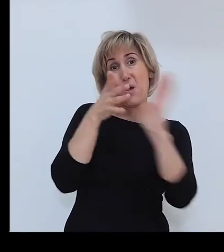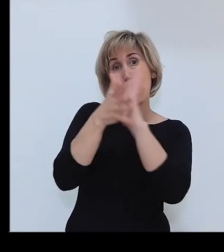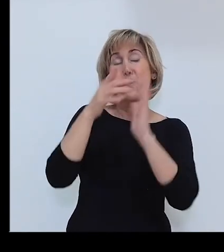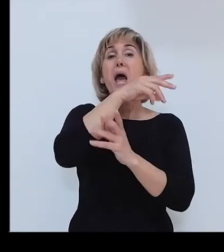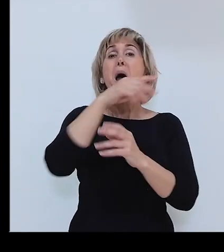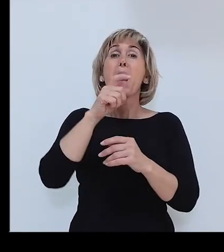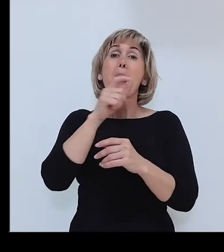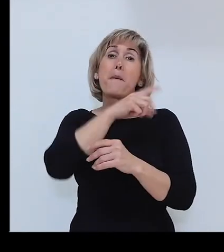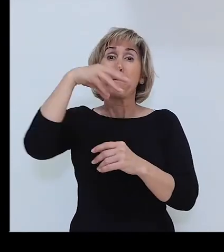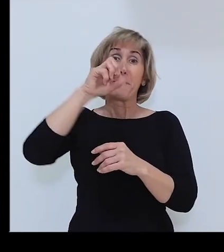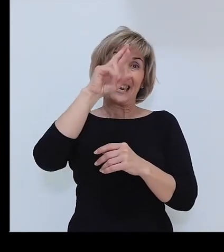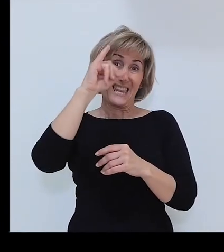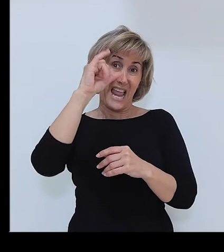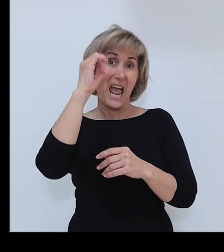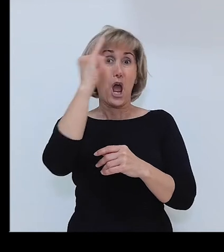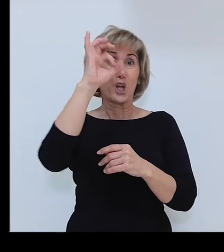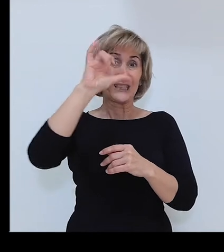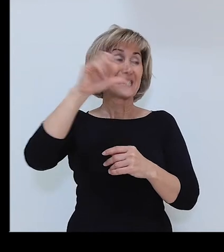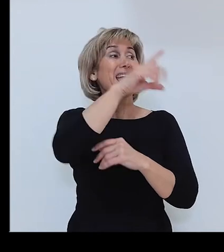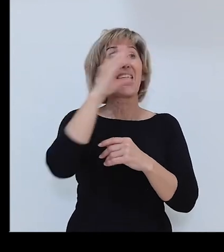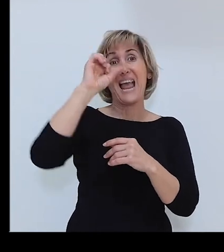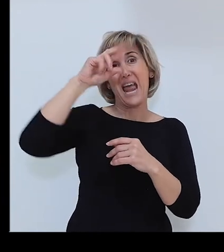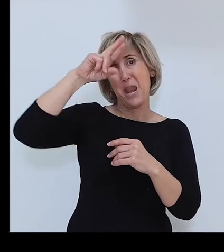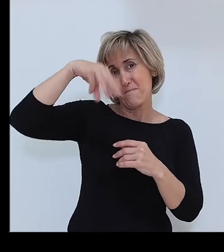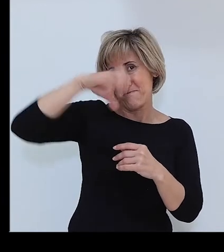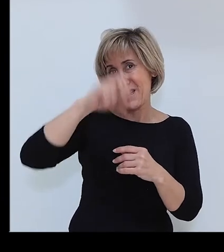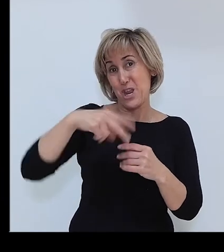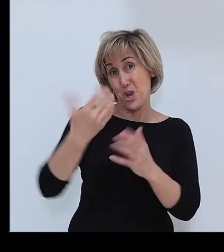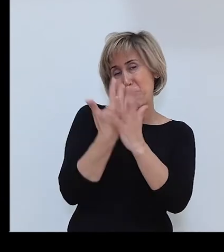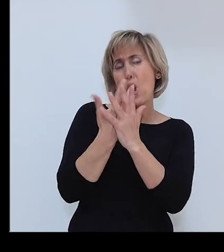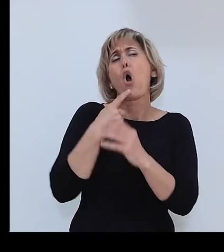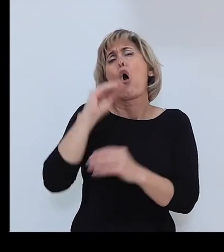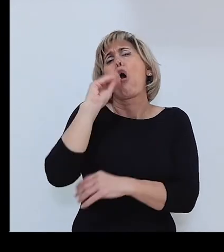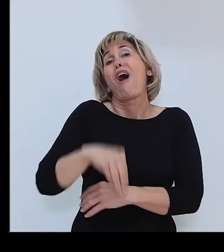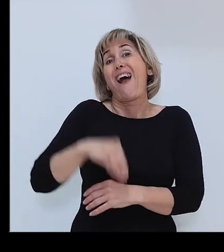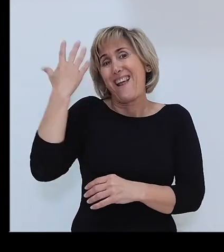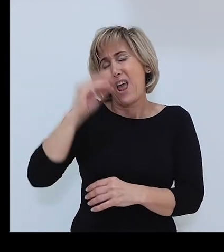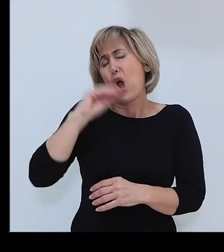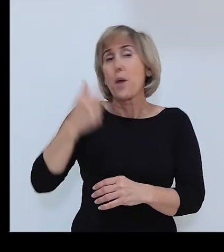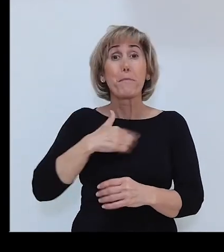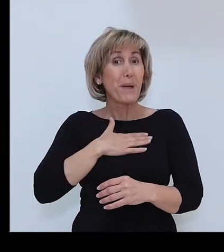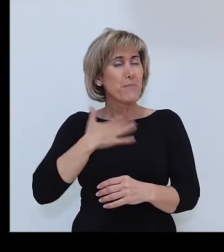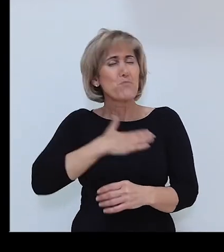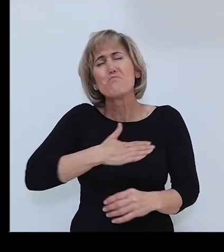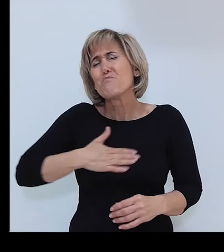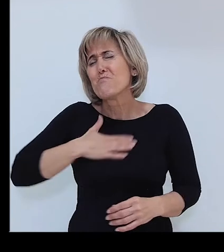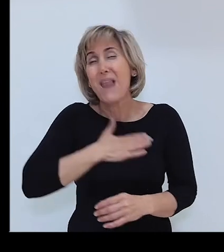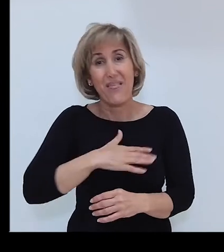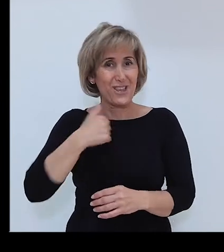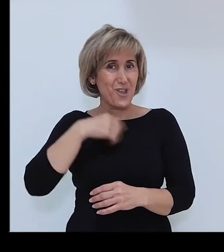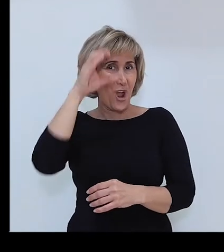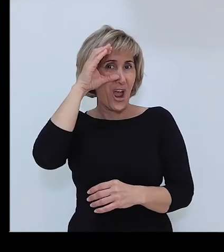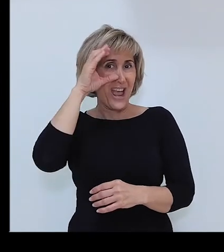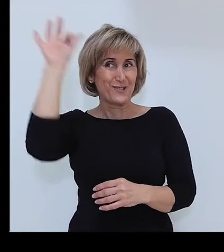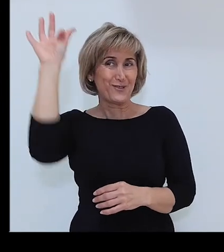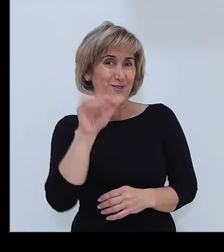María José y Eladia y Carmen a Ojalá. continuación, ¿no? A lo mejor me he Ojalá. extendido mucho, espero que no. No, no, no, porque es